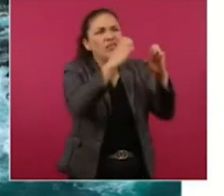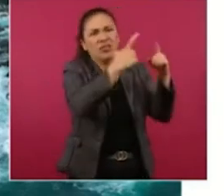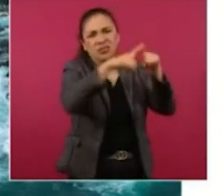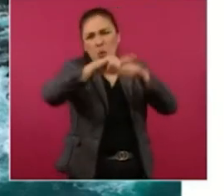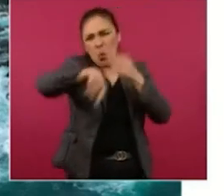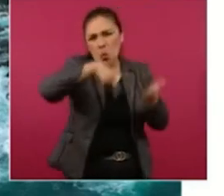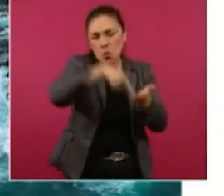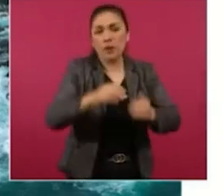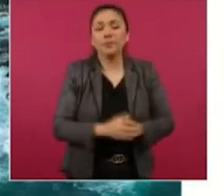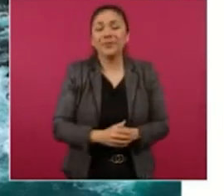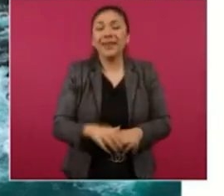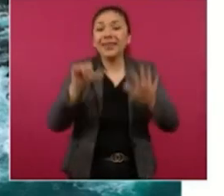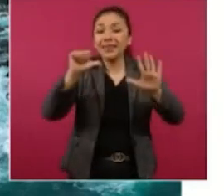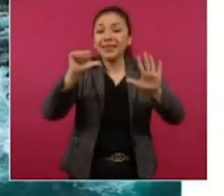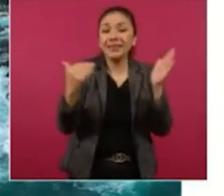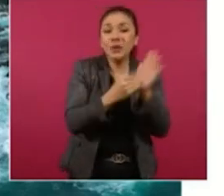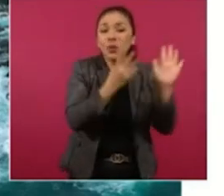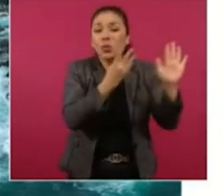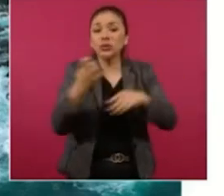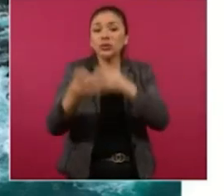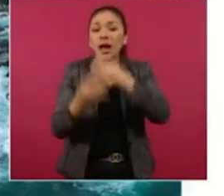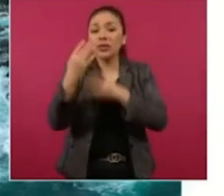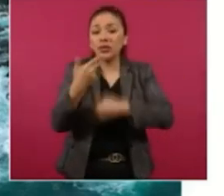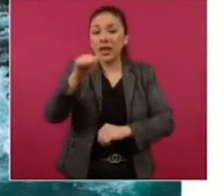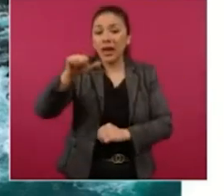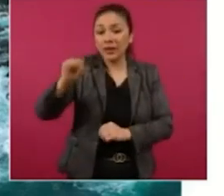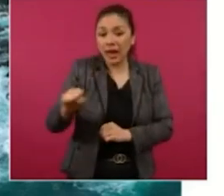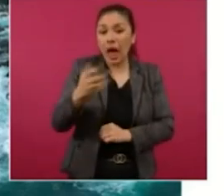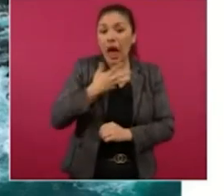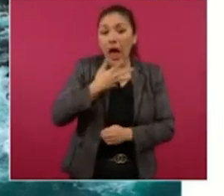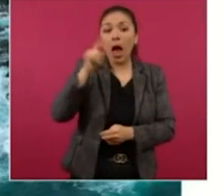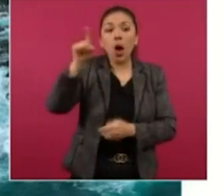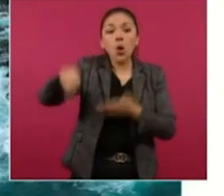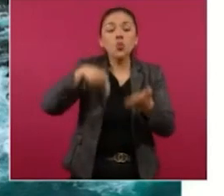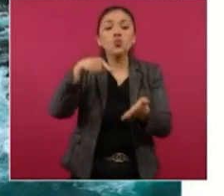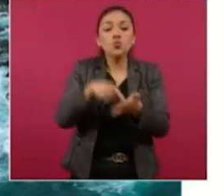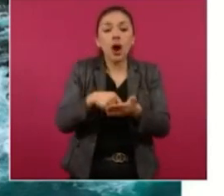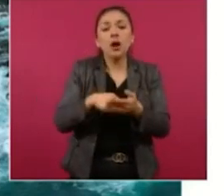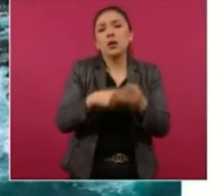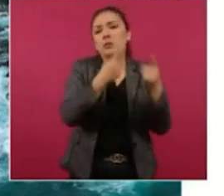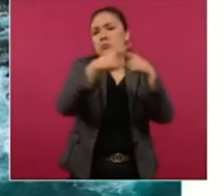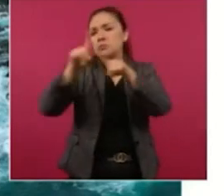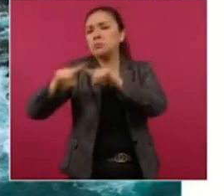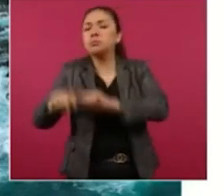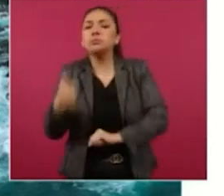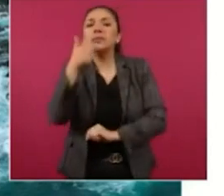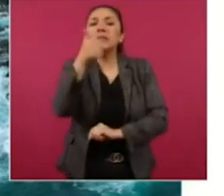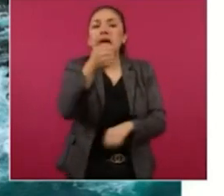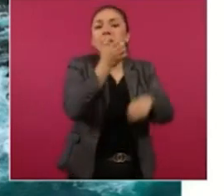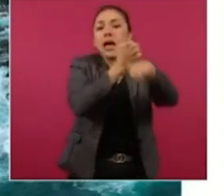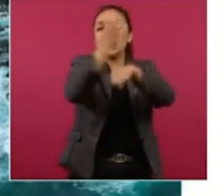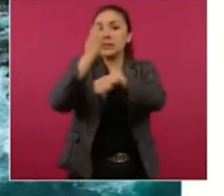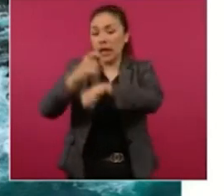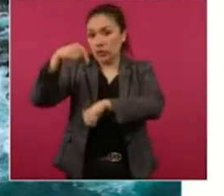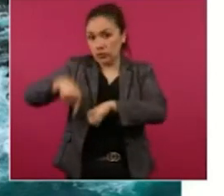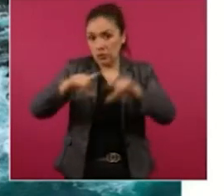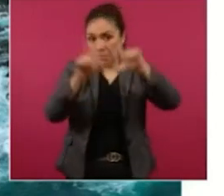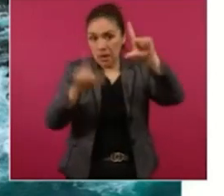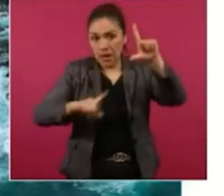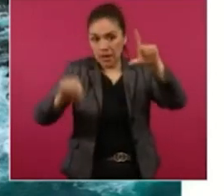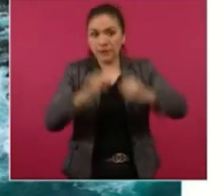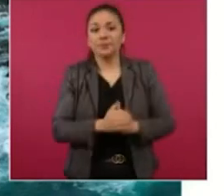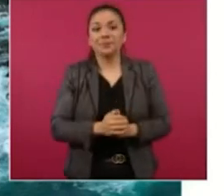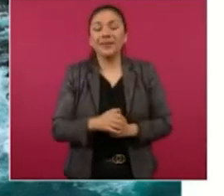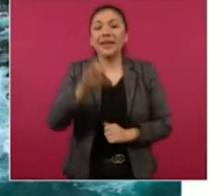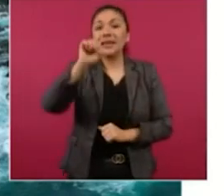fauna. Dijo que los terrenos ubicados en Oaxaca, por ejemplo, serán convertidos en áreas naturales protegidas porque se ha detectado población de